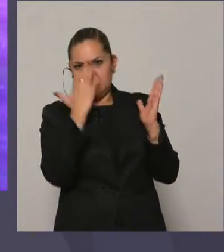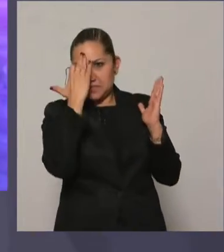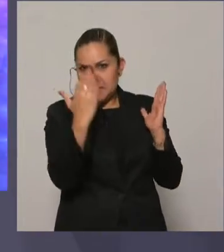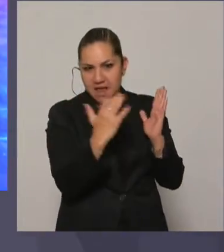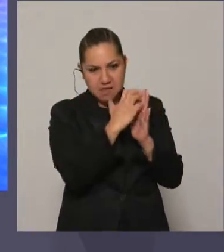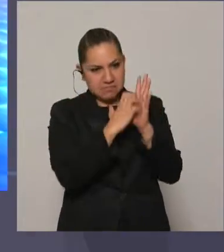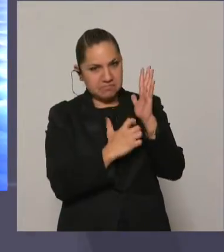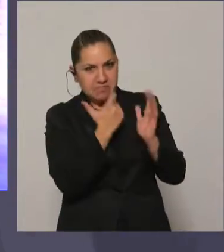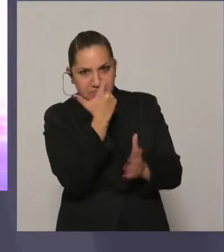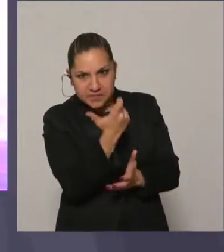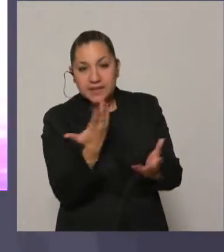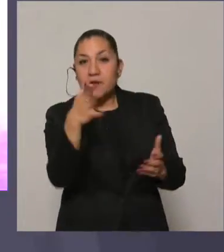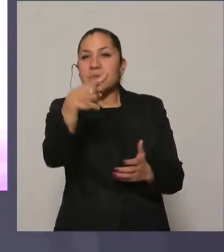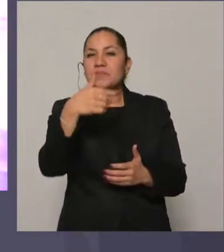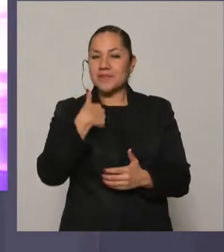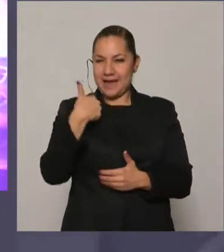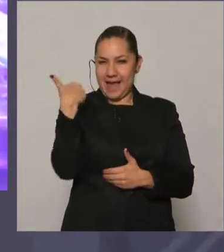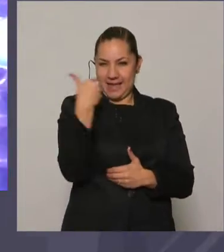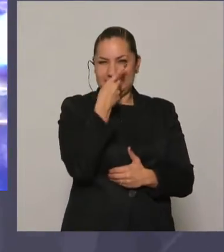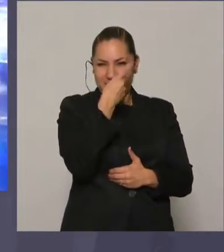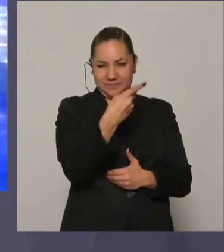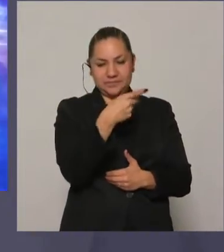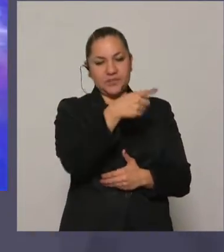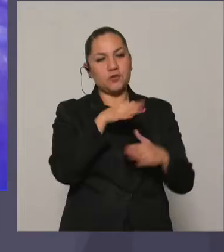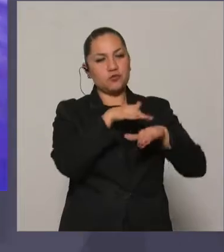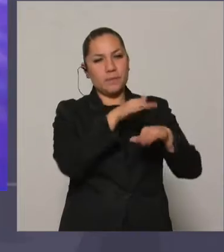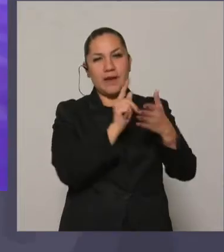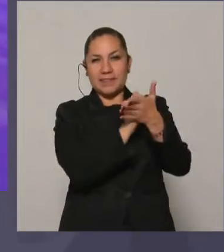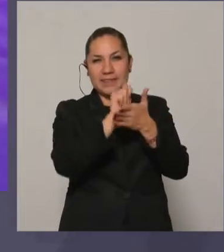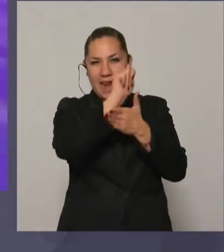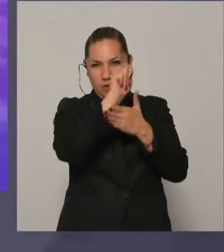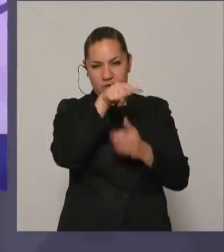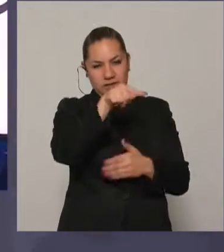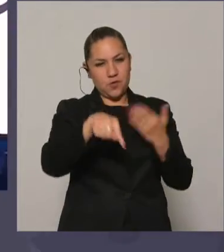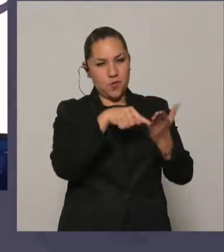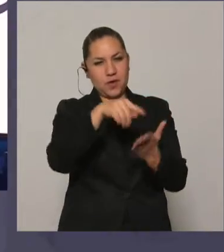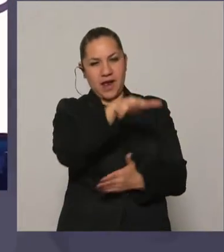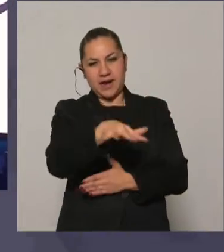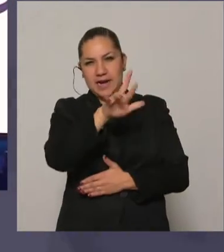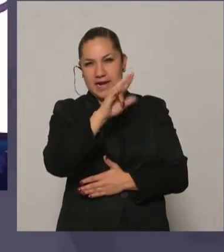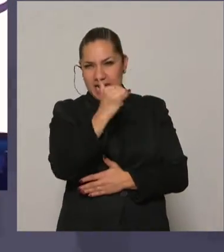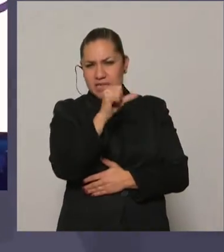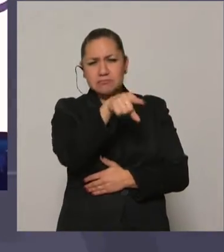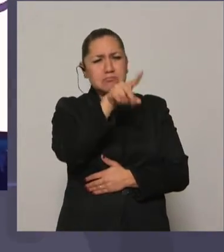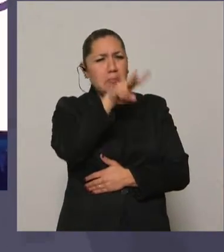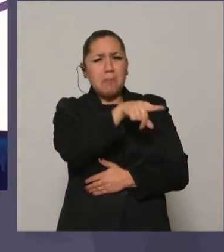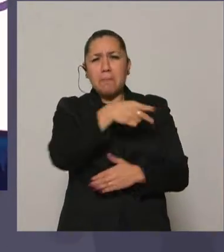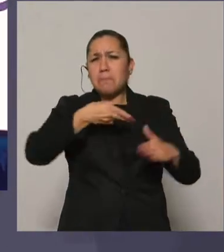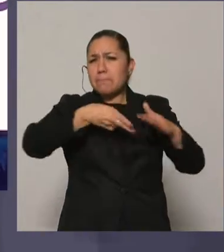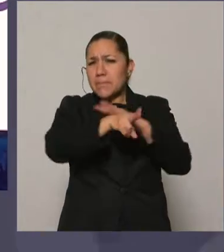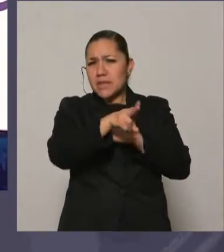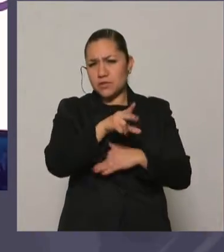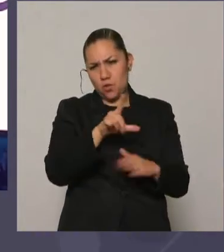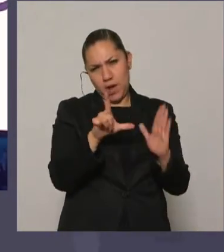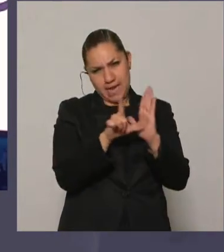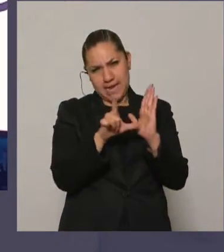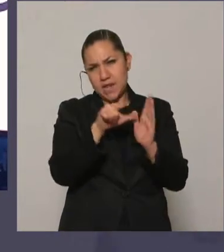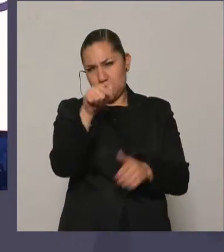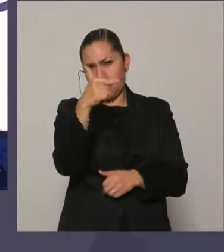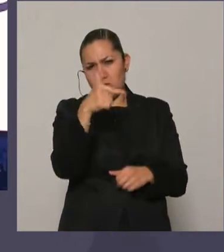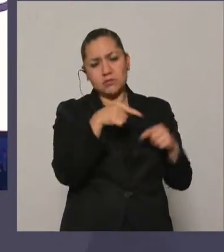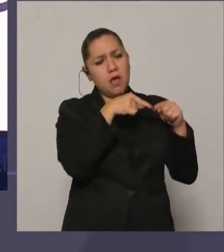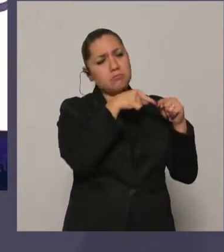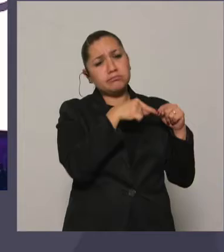aquel embarcadero del Lago de los Reyes, vete en metro. Vete en metro, la línea 12, llegas a Tláhuac, ahí tomas un vehículo y te